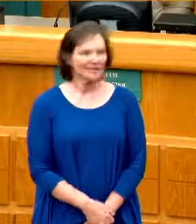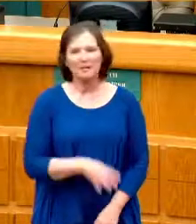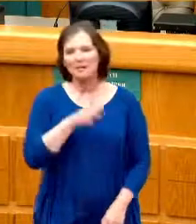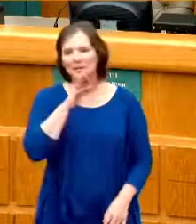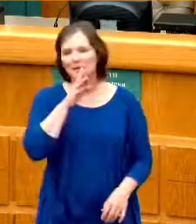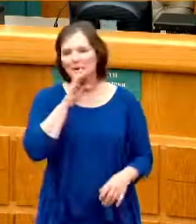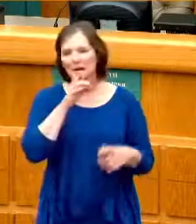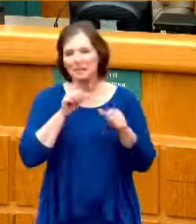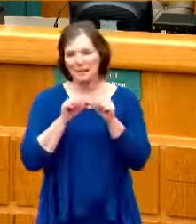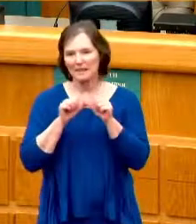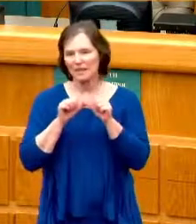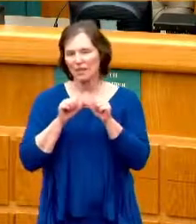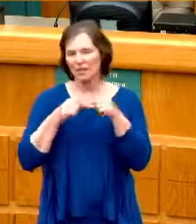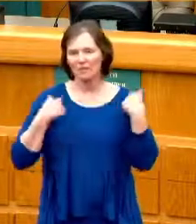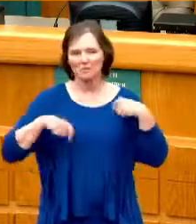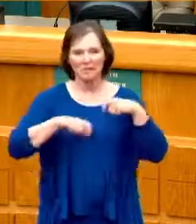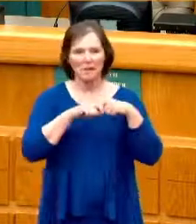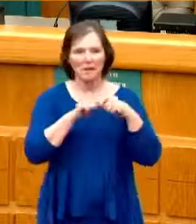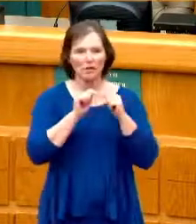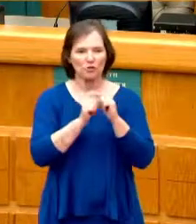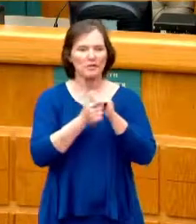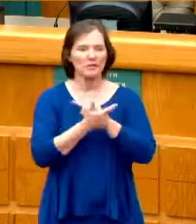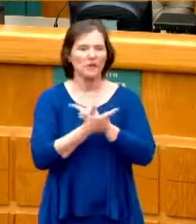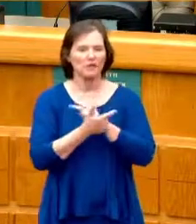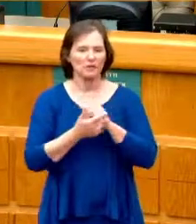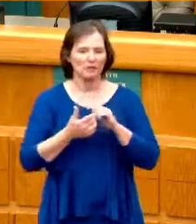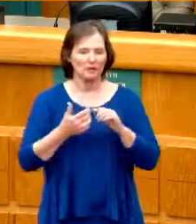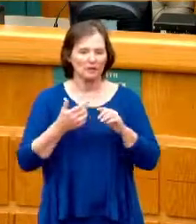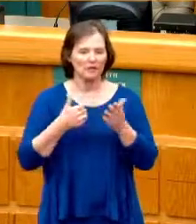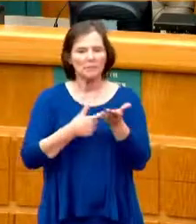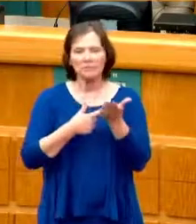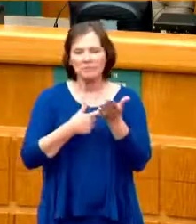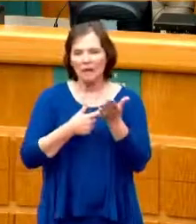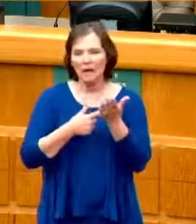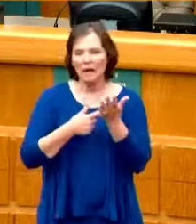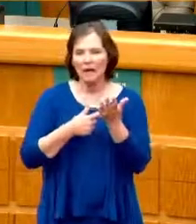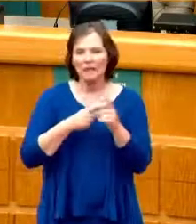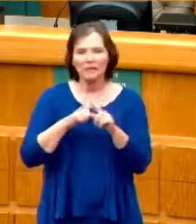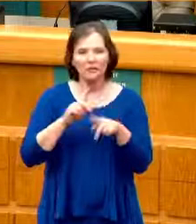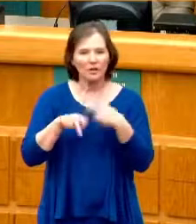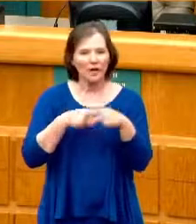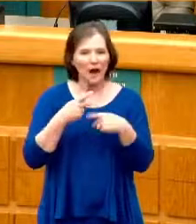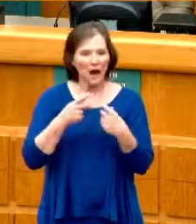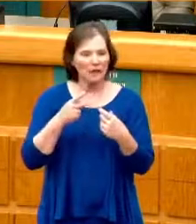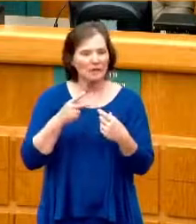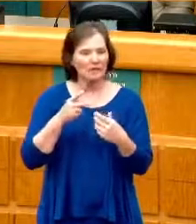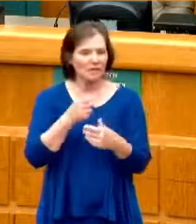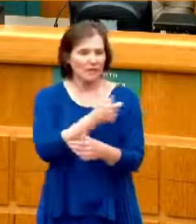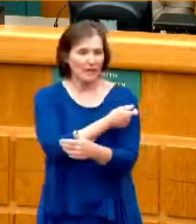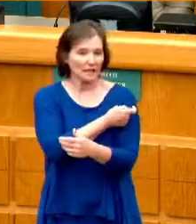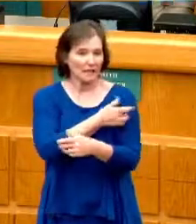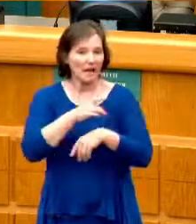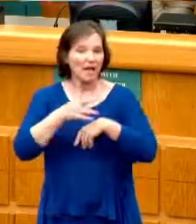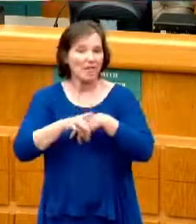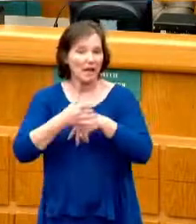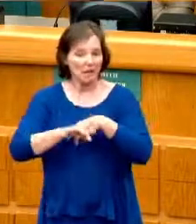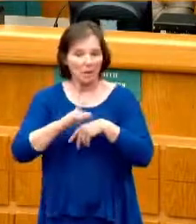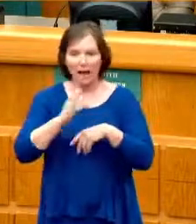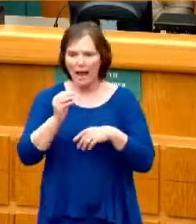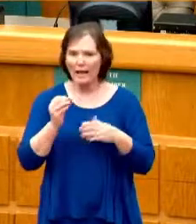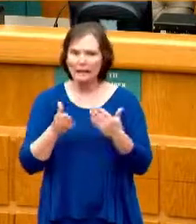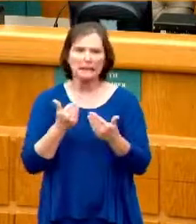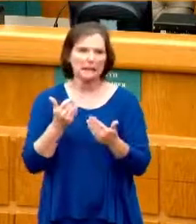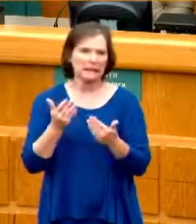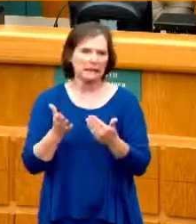completamente vacunados, según el Departamento de Servicios de Salud del Estado de Texas. Más del 25% de las personas mayores de 16 años están